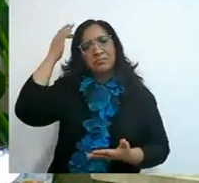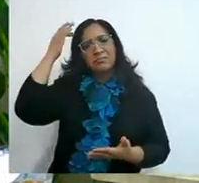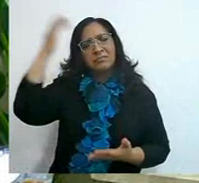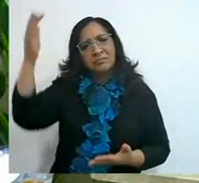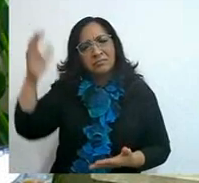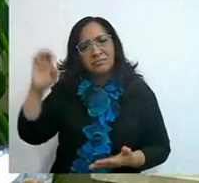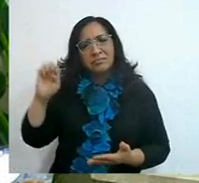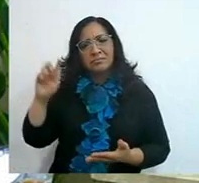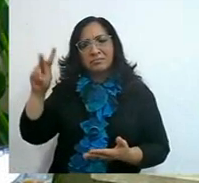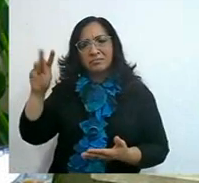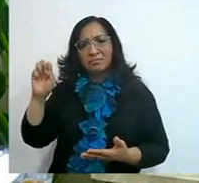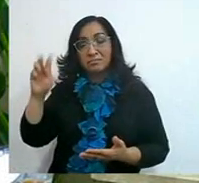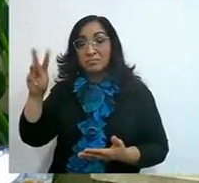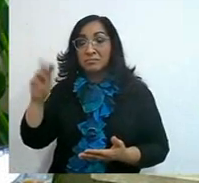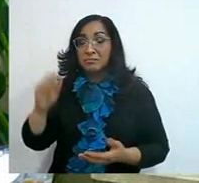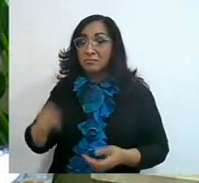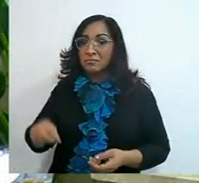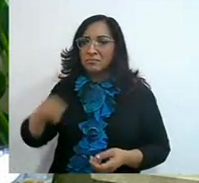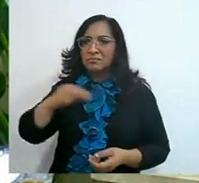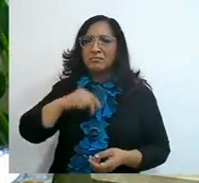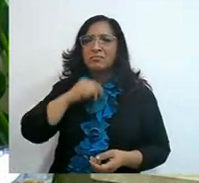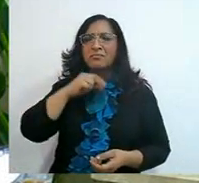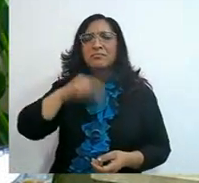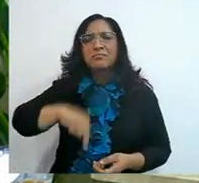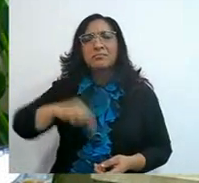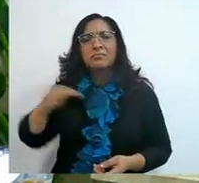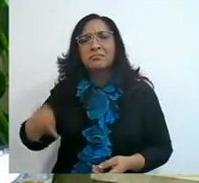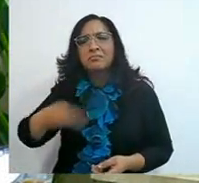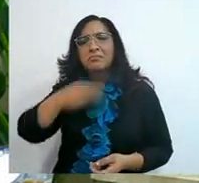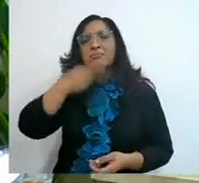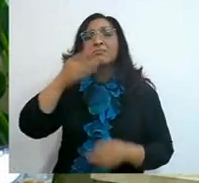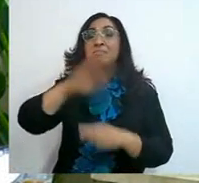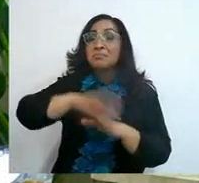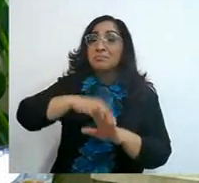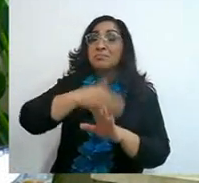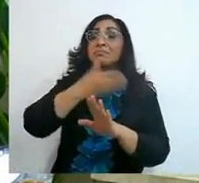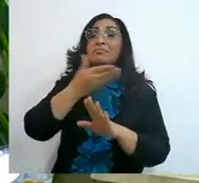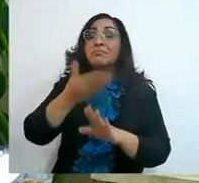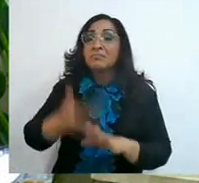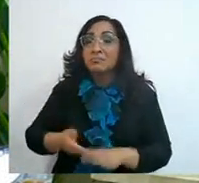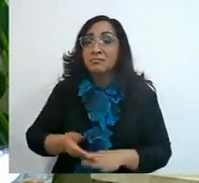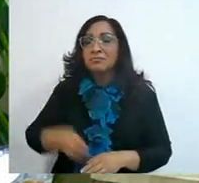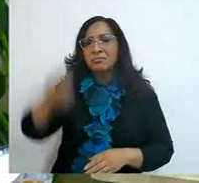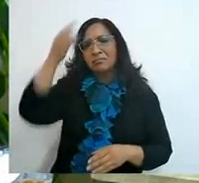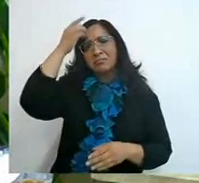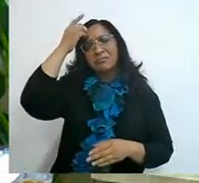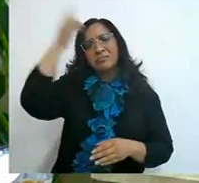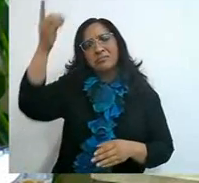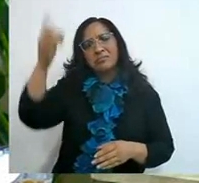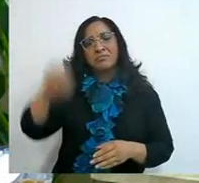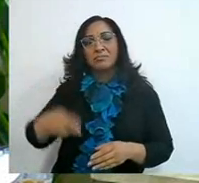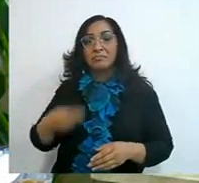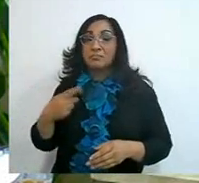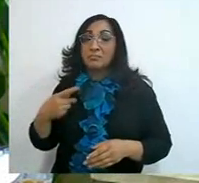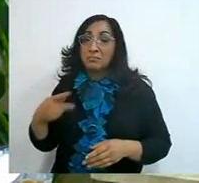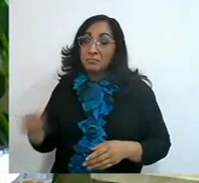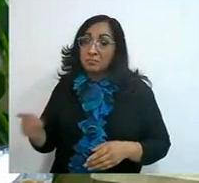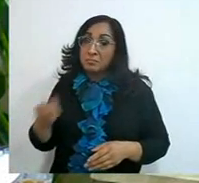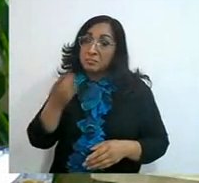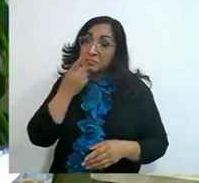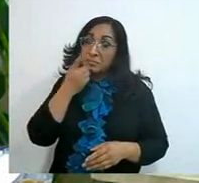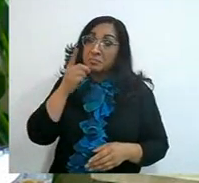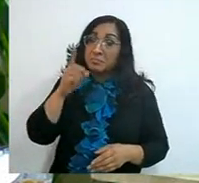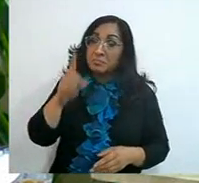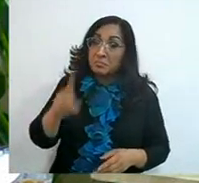Esteban nunca habló contra el lugar santo, nunca habló contra una sinagoga, nunca habló contra Dios. Pero él declaraba